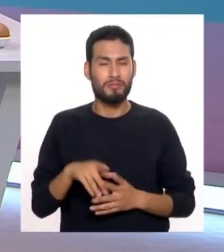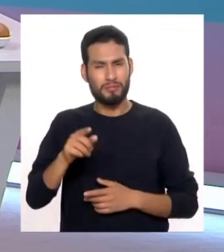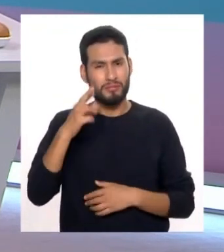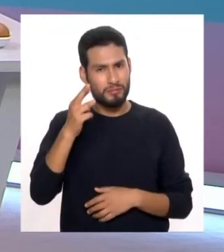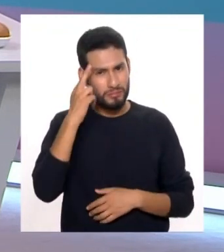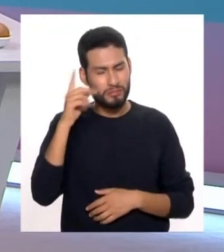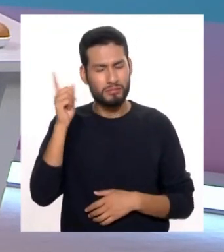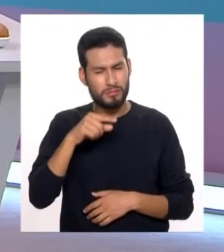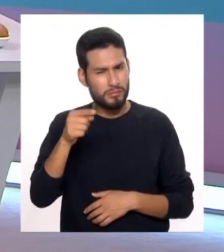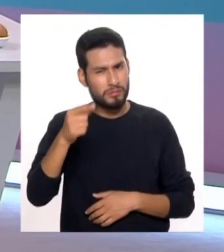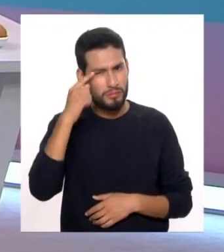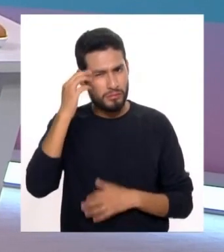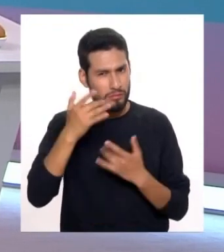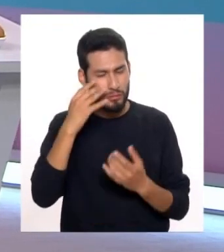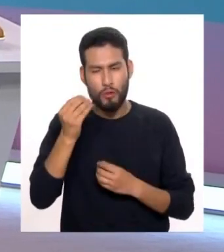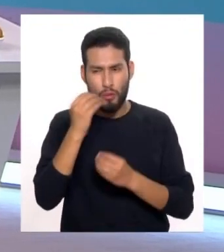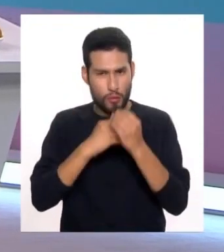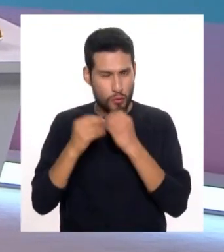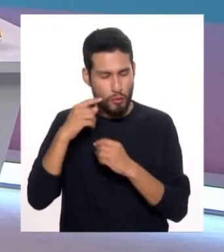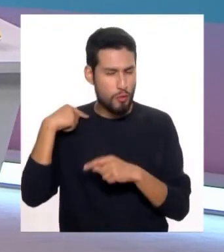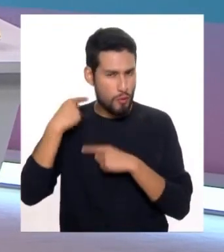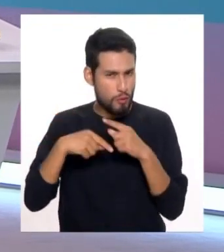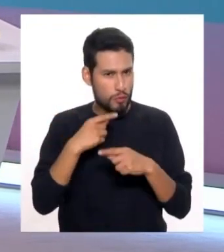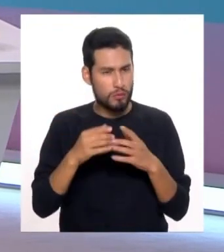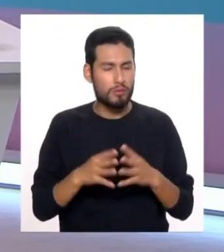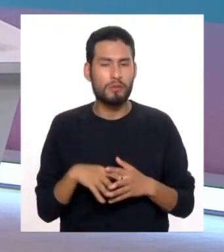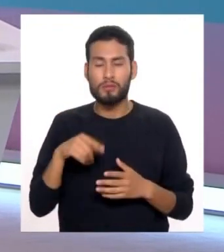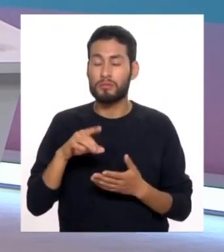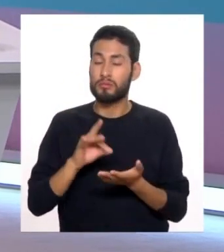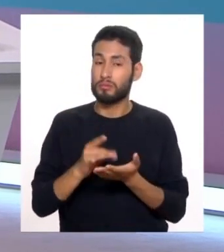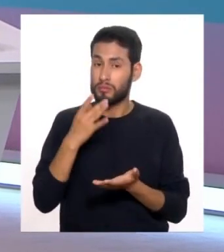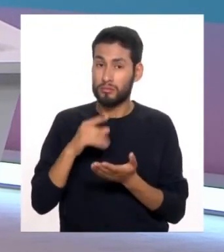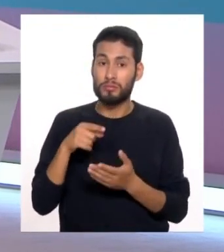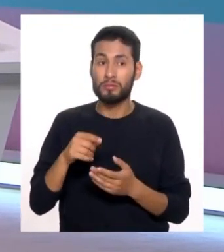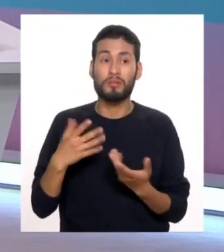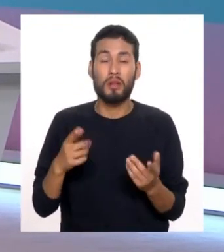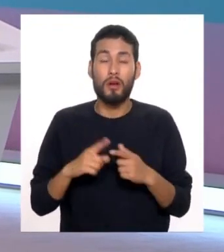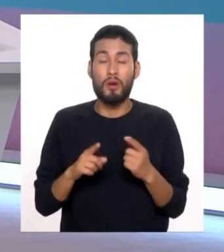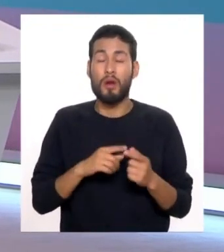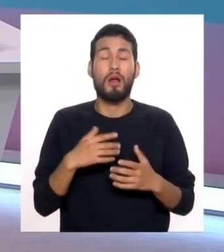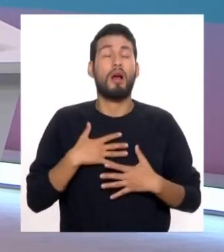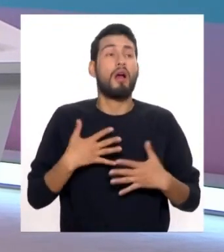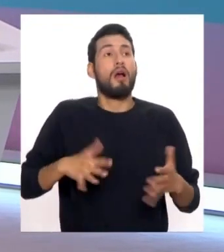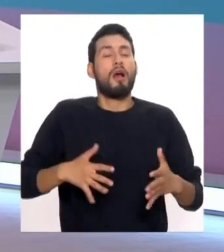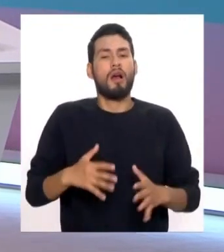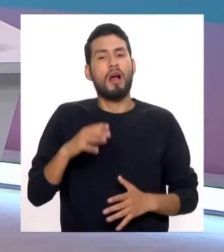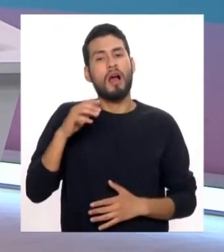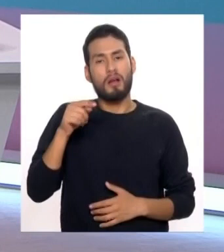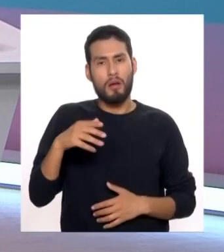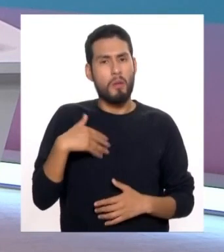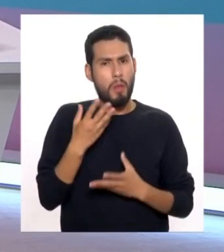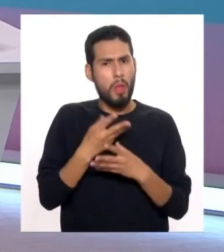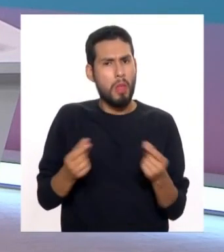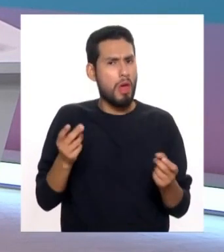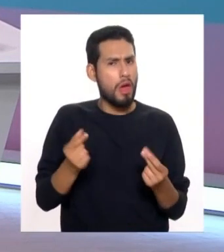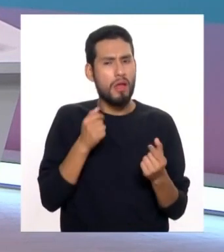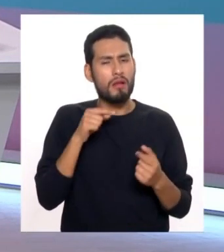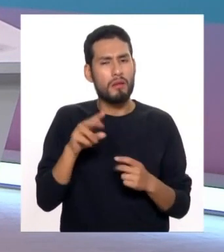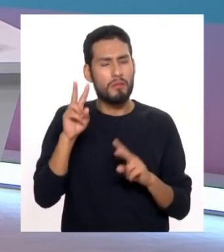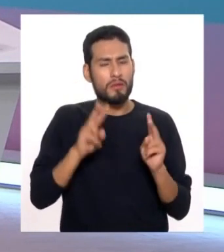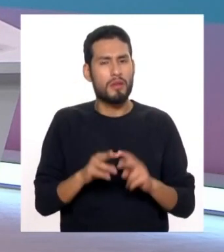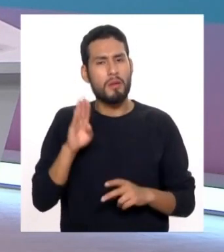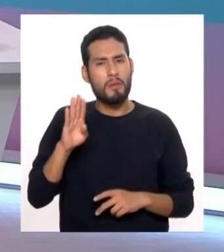tienes que considerar el consumo diario. Situaciones como medicamentos anticonvulsivantes también se acaban con la reserva de la